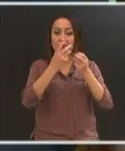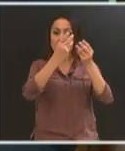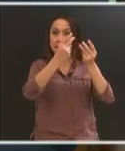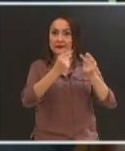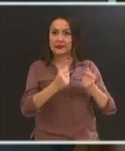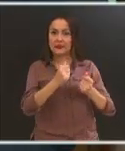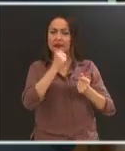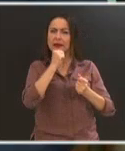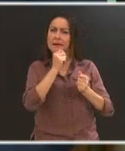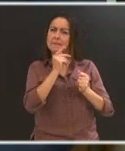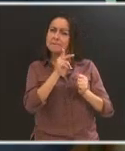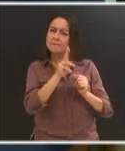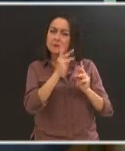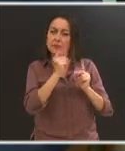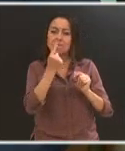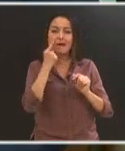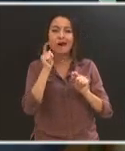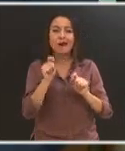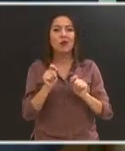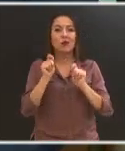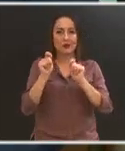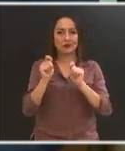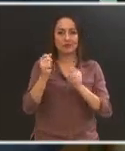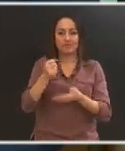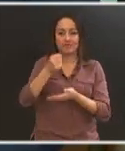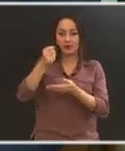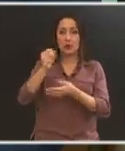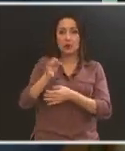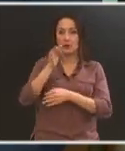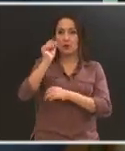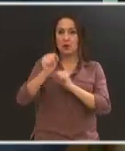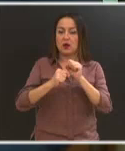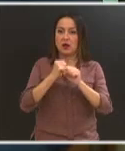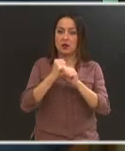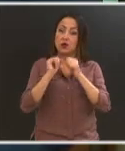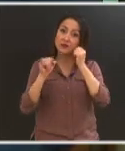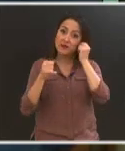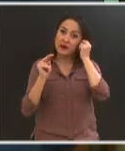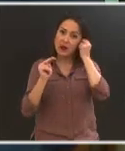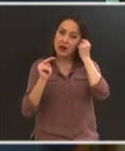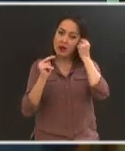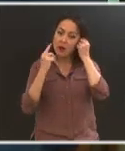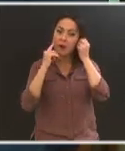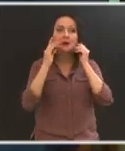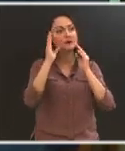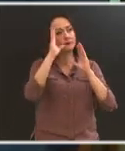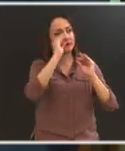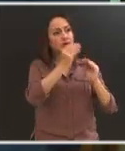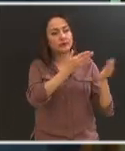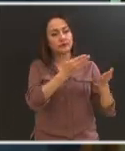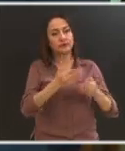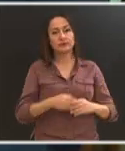Hacendarios del presupuesto para la educación para el próximo año. Nuestro compañero Jeffrey Naranjo nos amplía. Jeffrey.